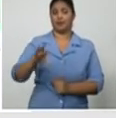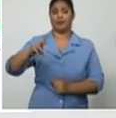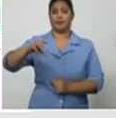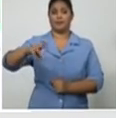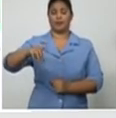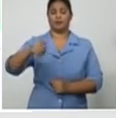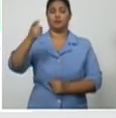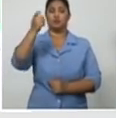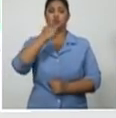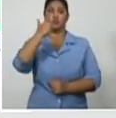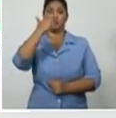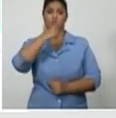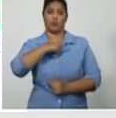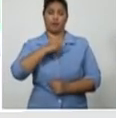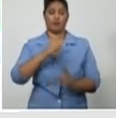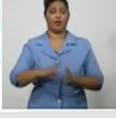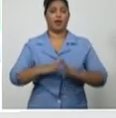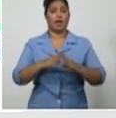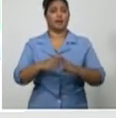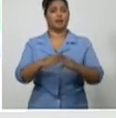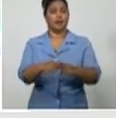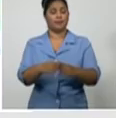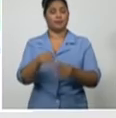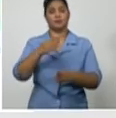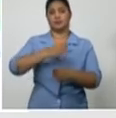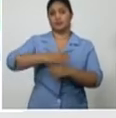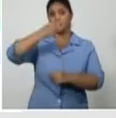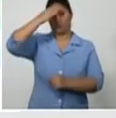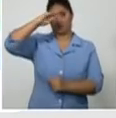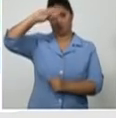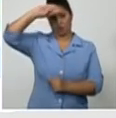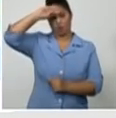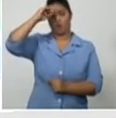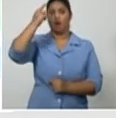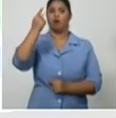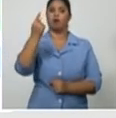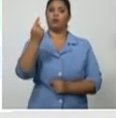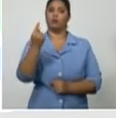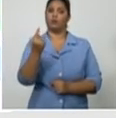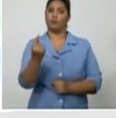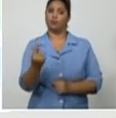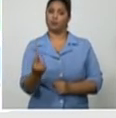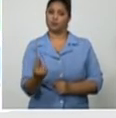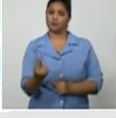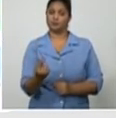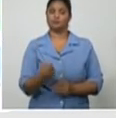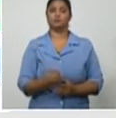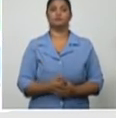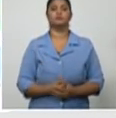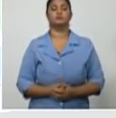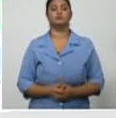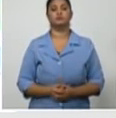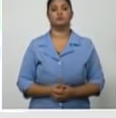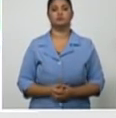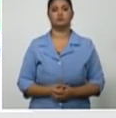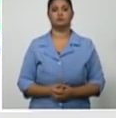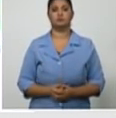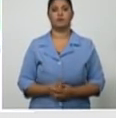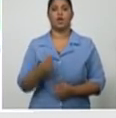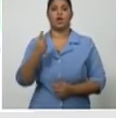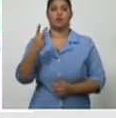de Ávila, Granma y Santiago de Cuba, 1 de cada uno. Incluso 2 recién